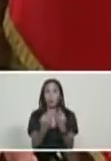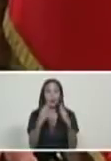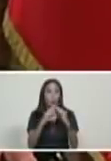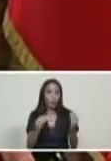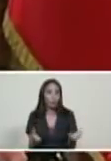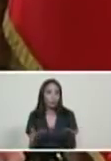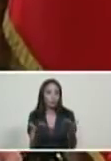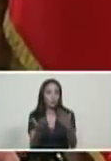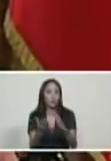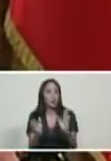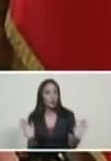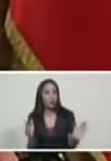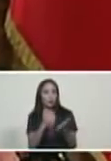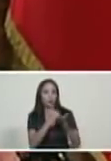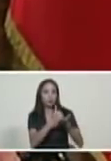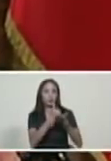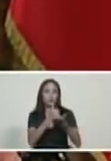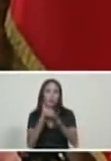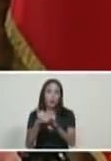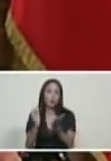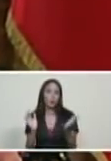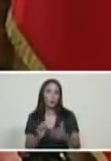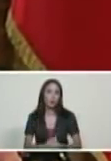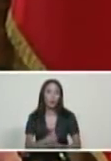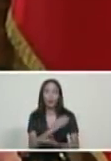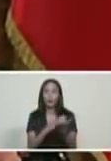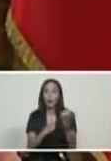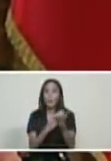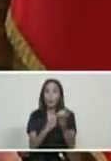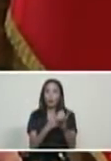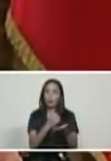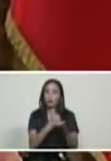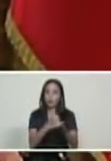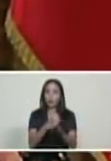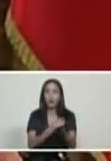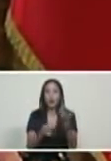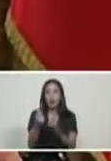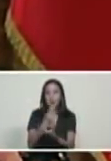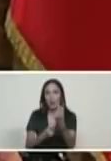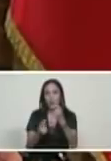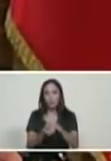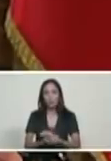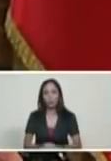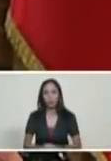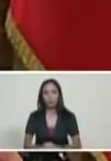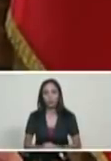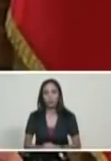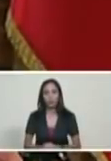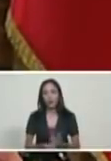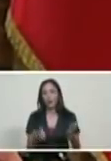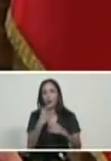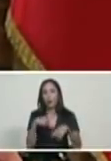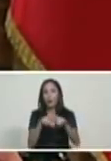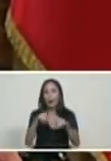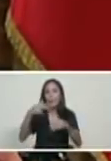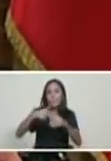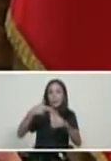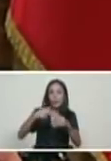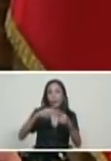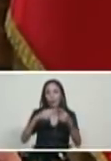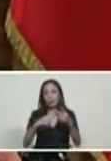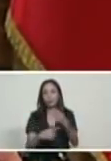que puedan estar resguardadas en recursos que no se deprecian, como usted perfectamente lo